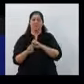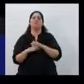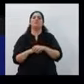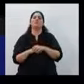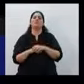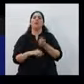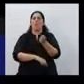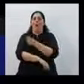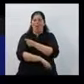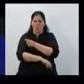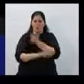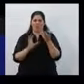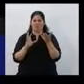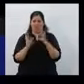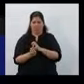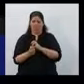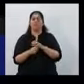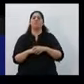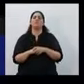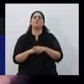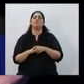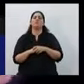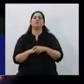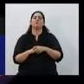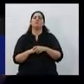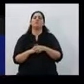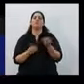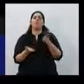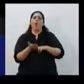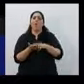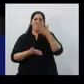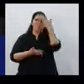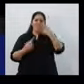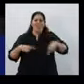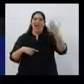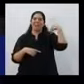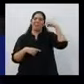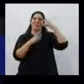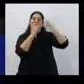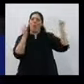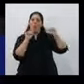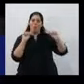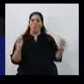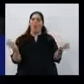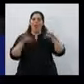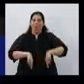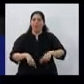las vacunas entraron en crisis volvieron a asomar enfermedades que creíamos desaparecidas